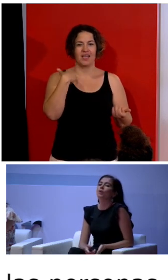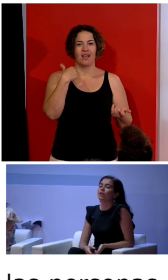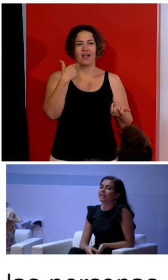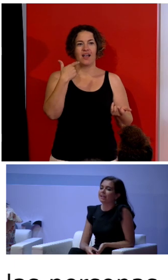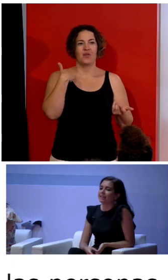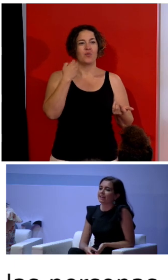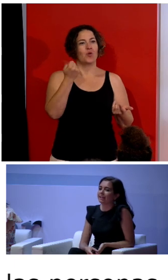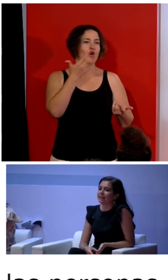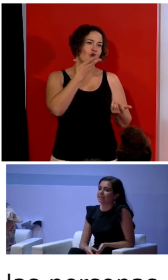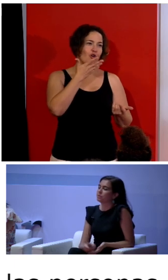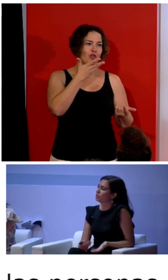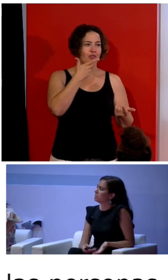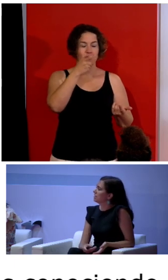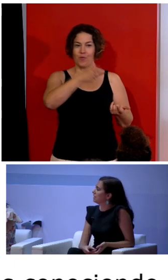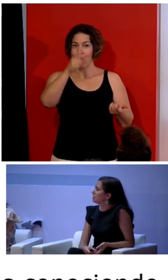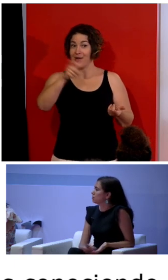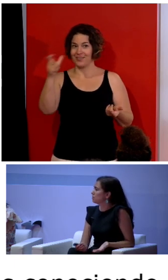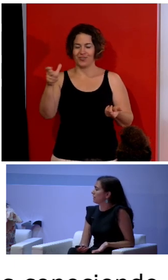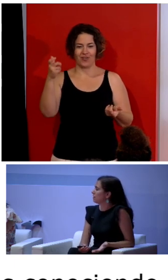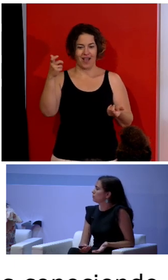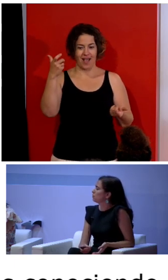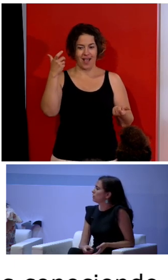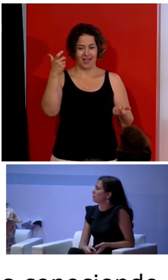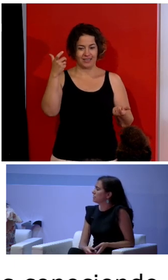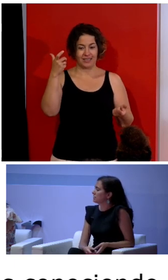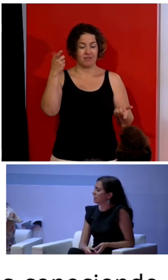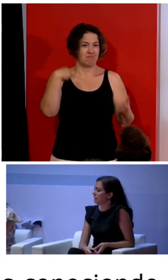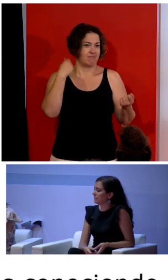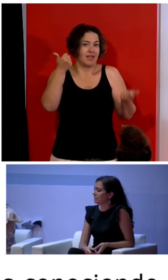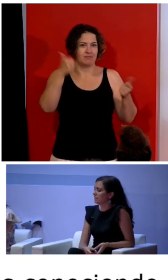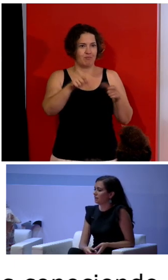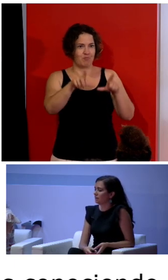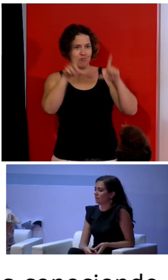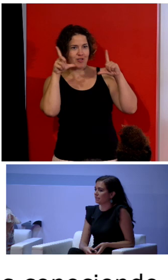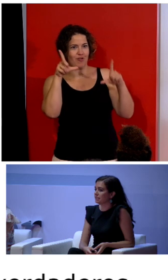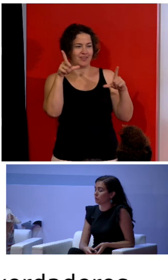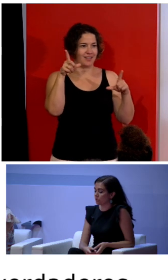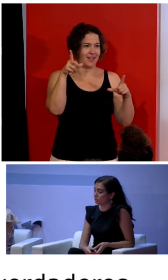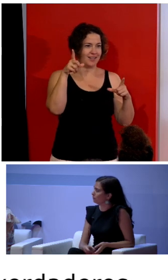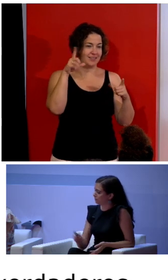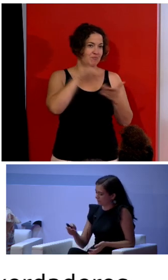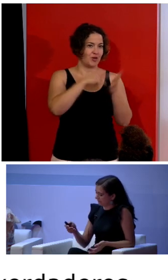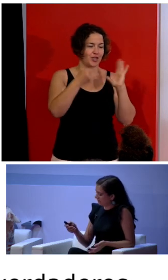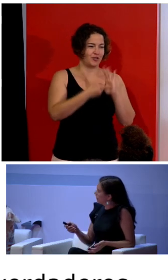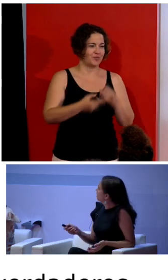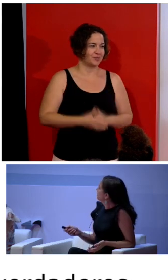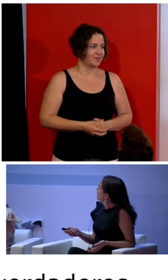poco a las personas que sois los verdaderos protagonistas de este proyecto.